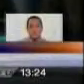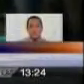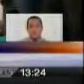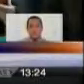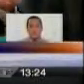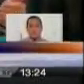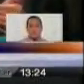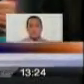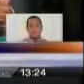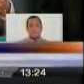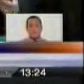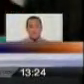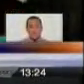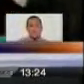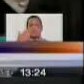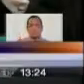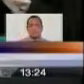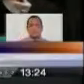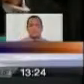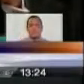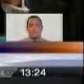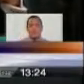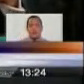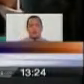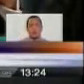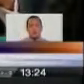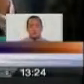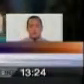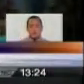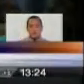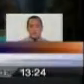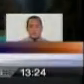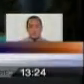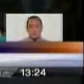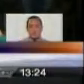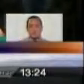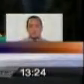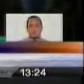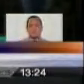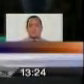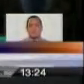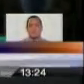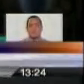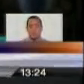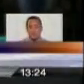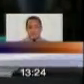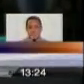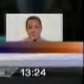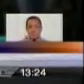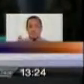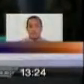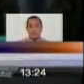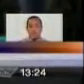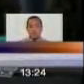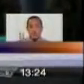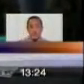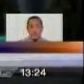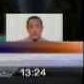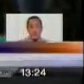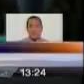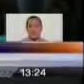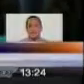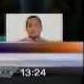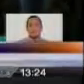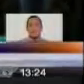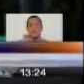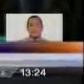nacional y simultáneamente se tenga un proceso internacionalmente. Lo que suele pasar, lo que es normal, es